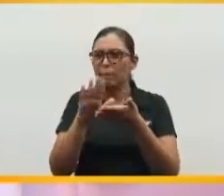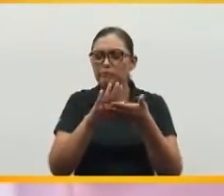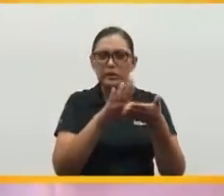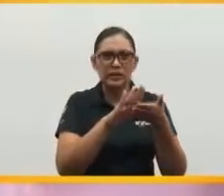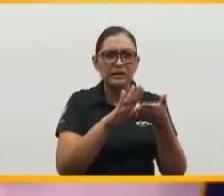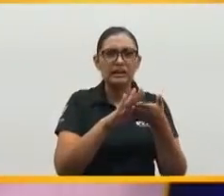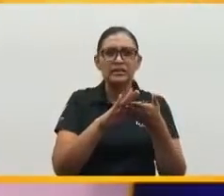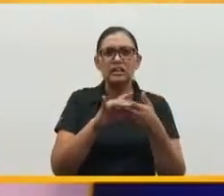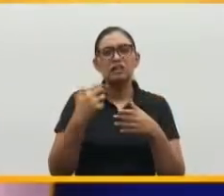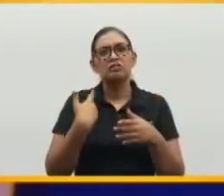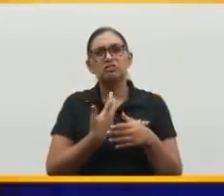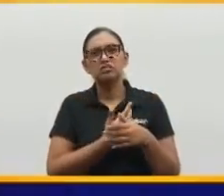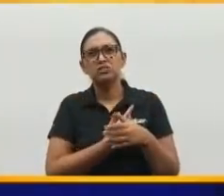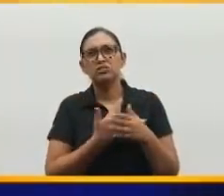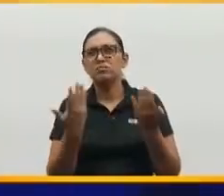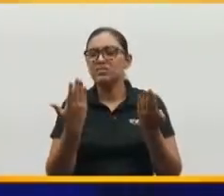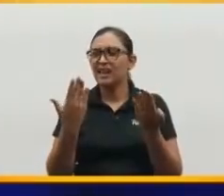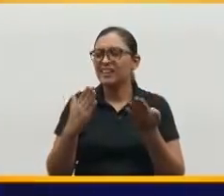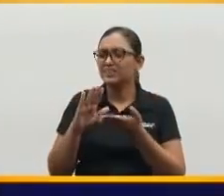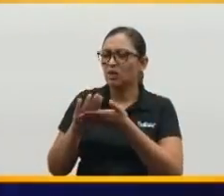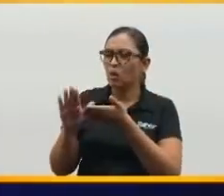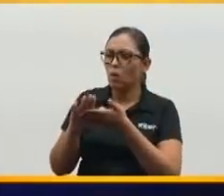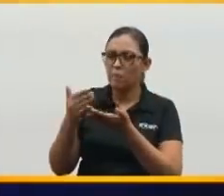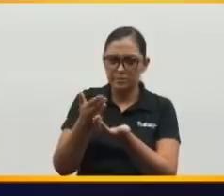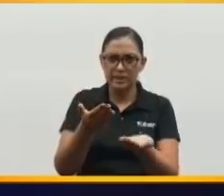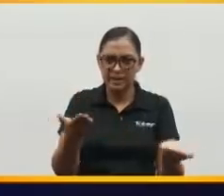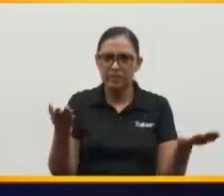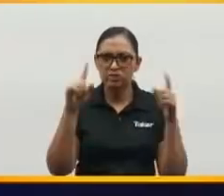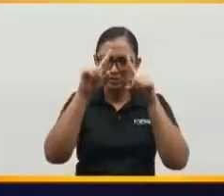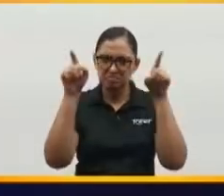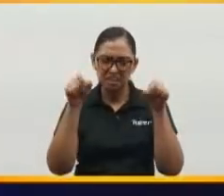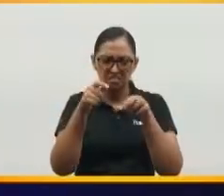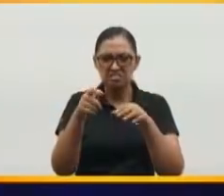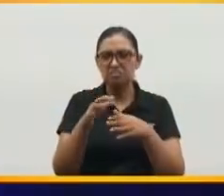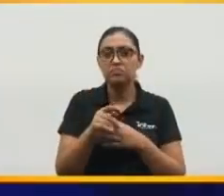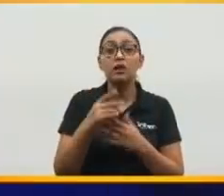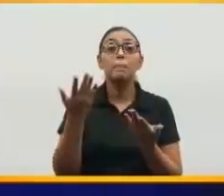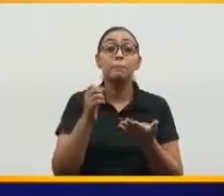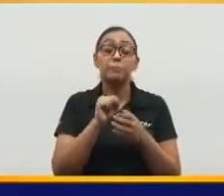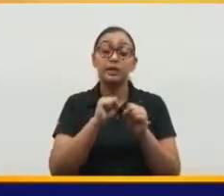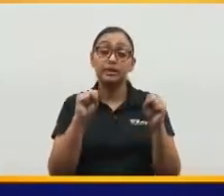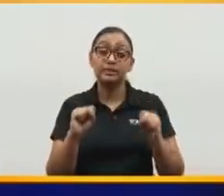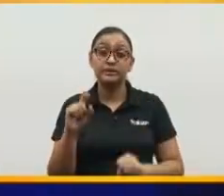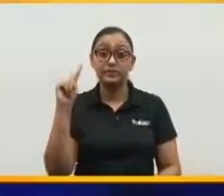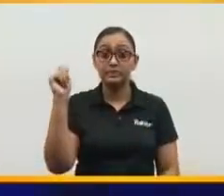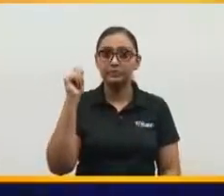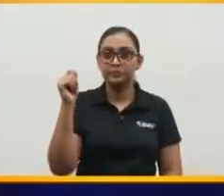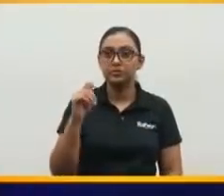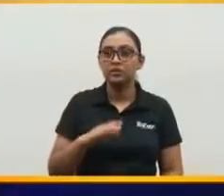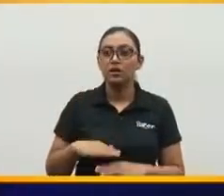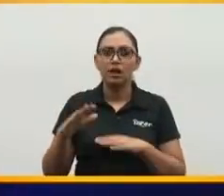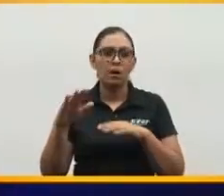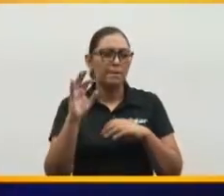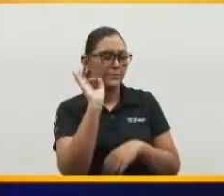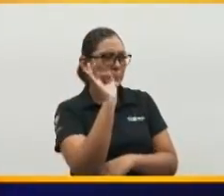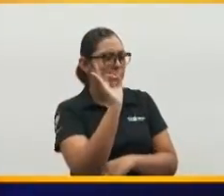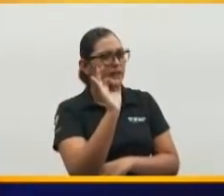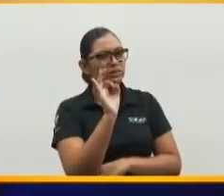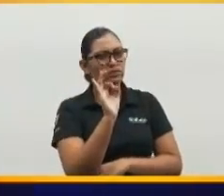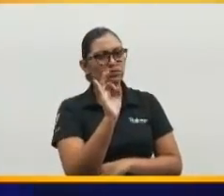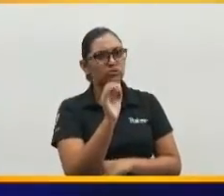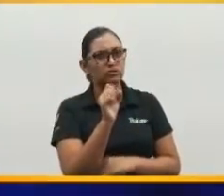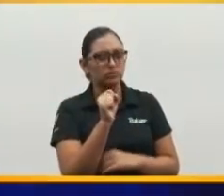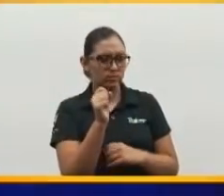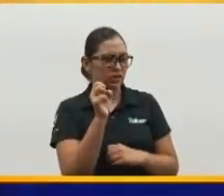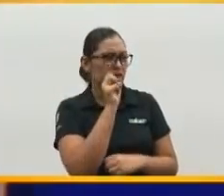medio de la plática de la negociación y la compra de las cosas, alguien se acercó al pastor Jorge y le dice: "Pastor, quiero hablar con usted, quiero que ore por mi hijo". De repente